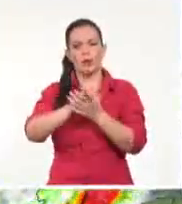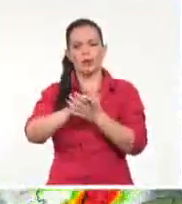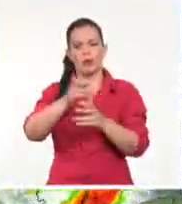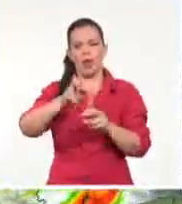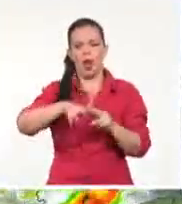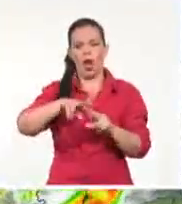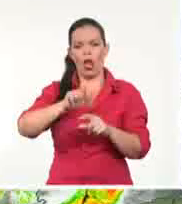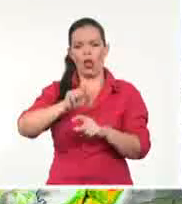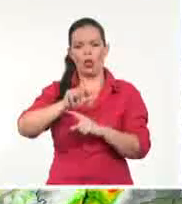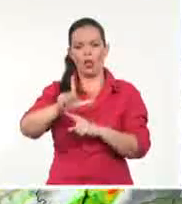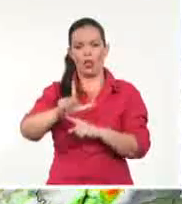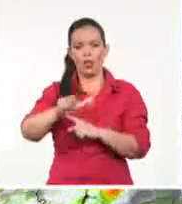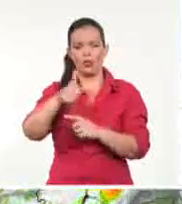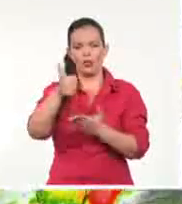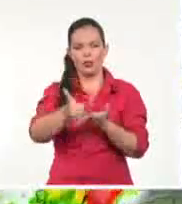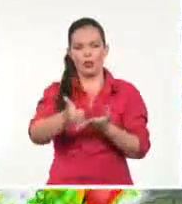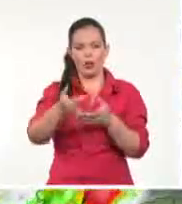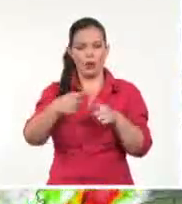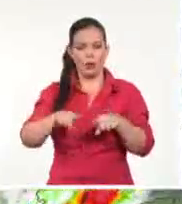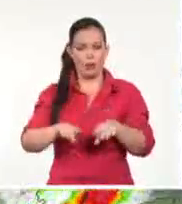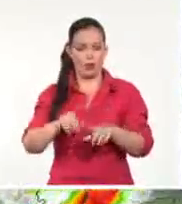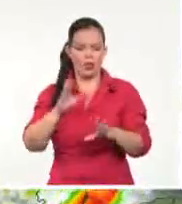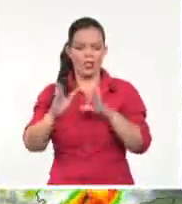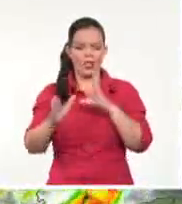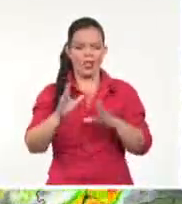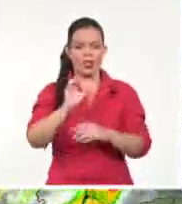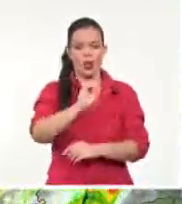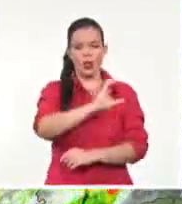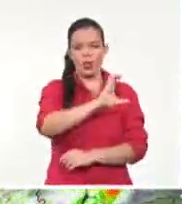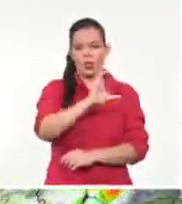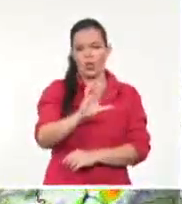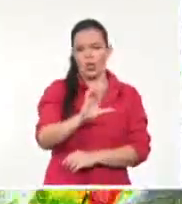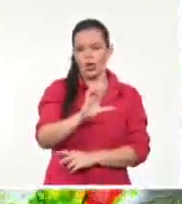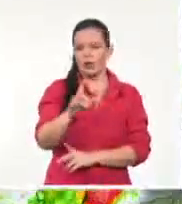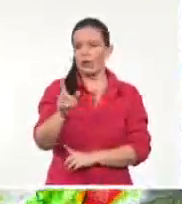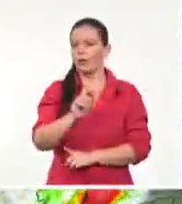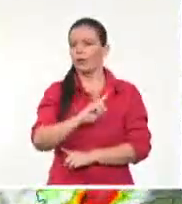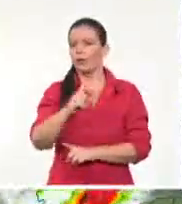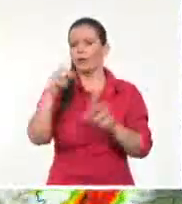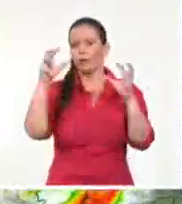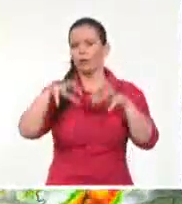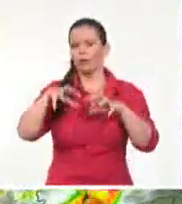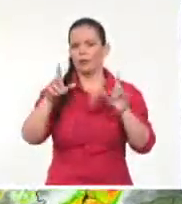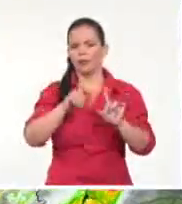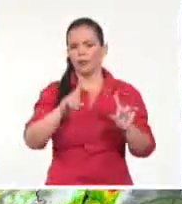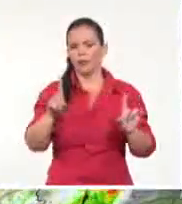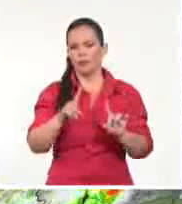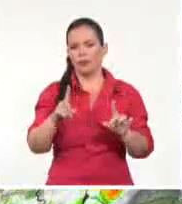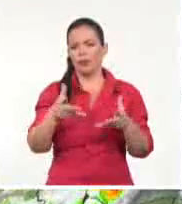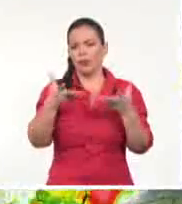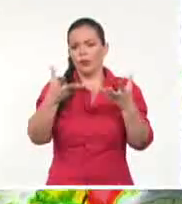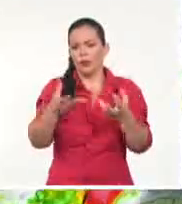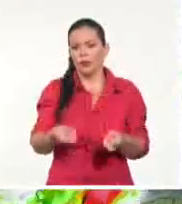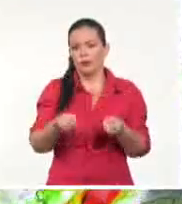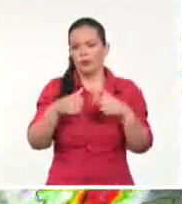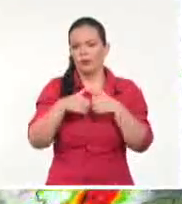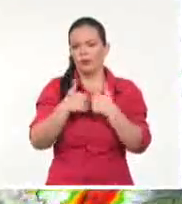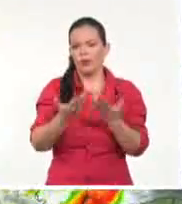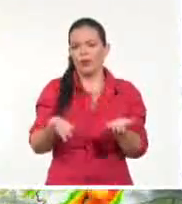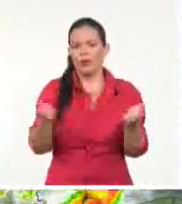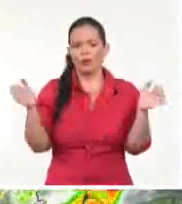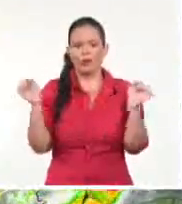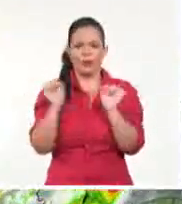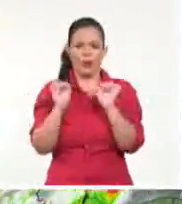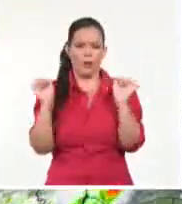Mientras tanto, en occidente y centro está influyendo una masa de aire más seca que sigue limitando las precipitaciones, pero con